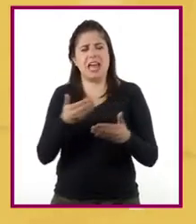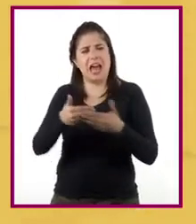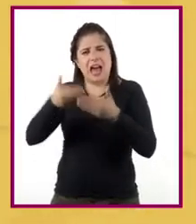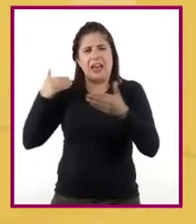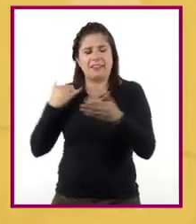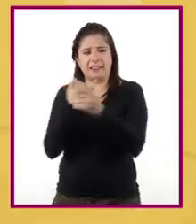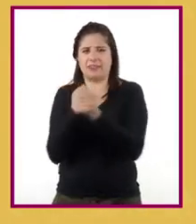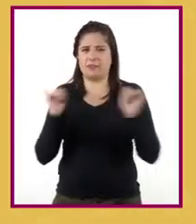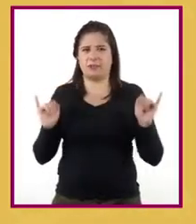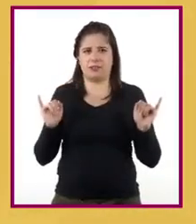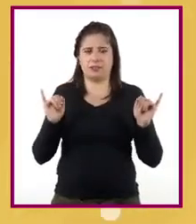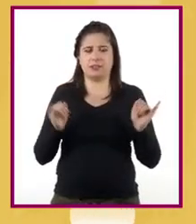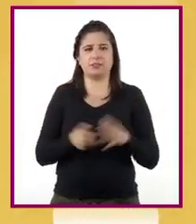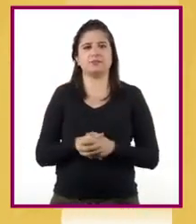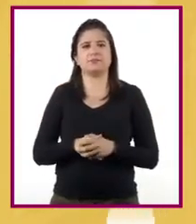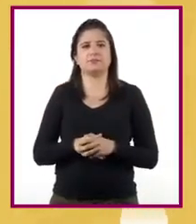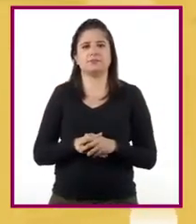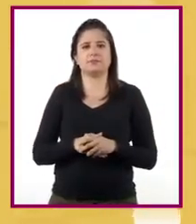de su independencia.